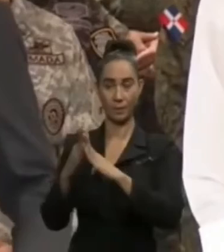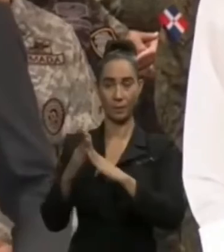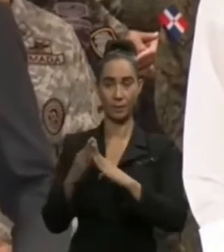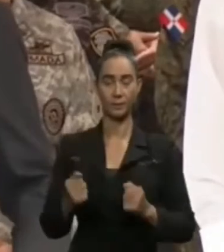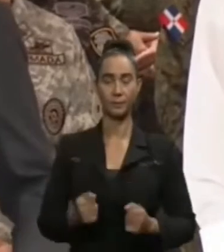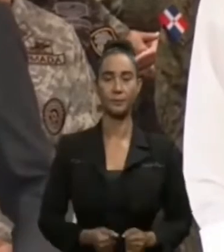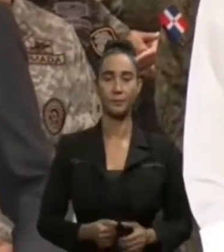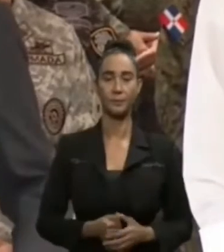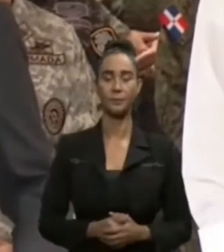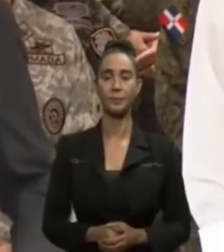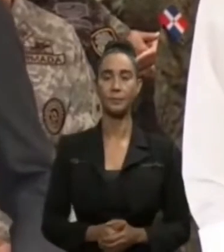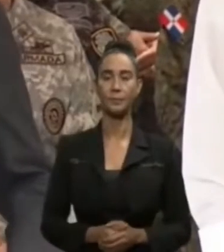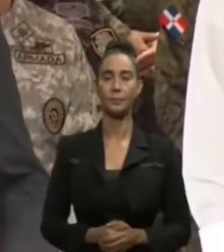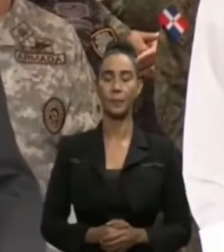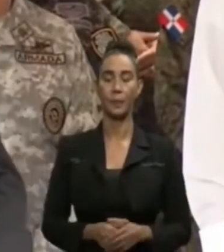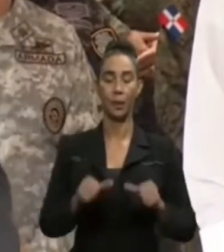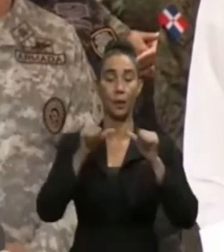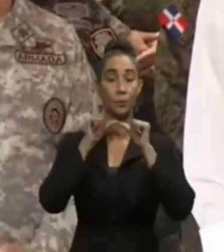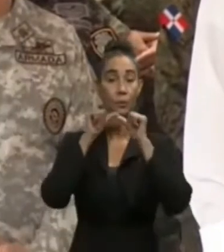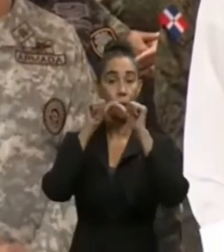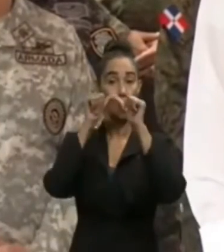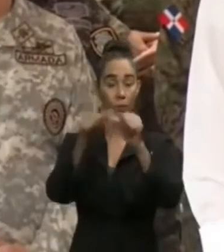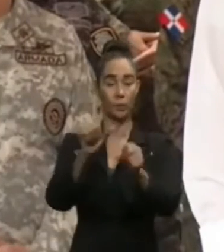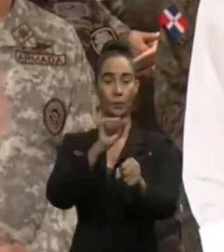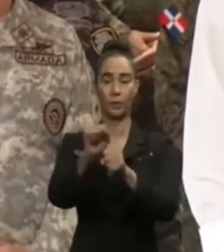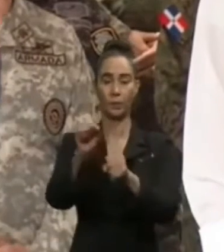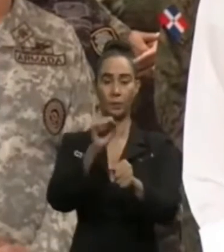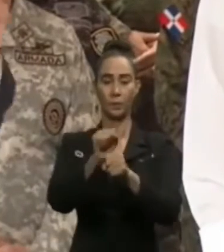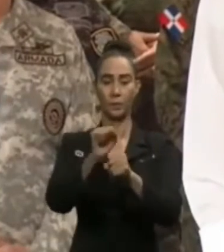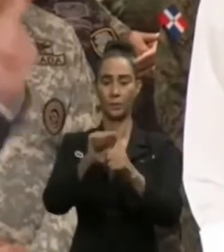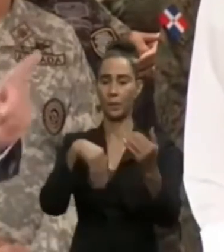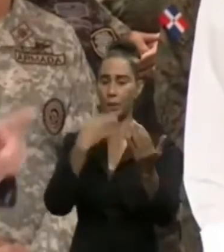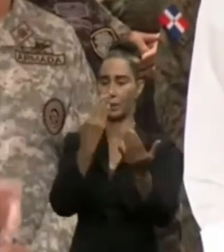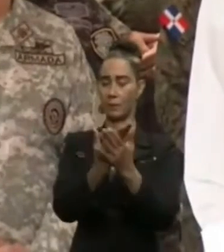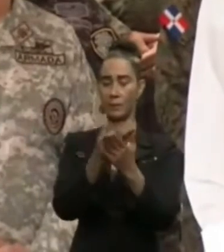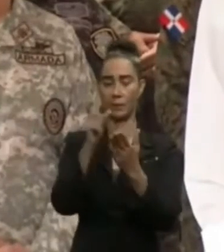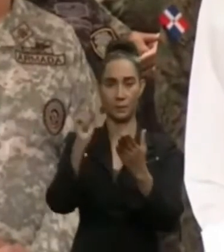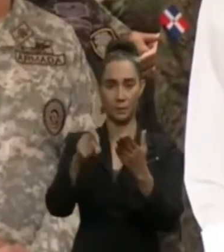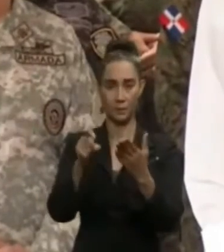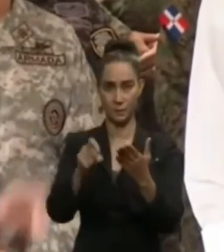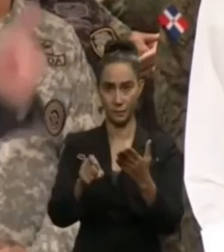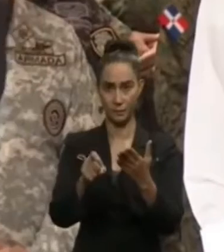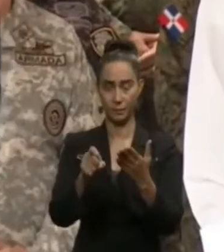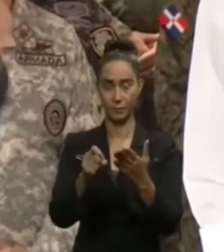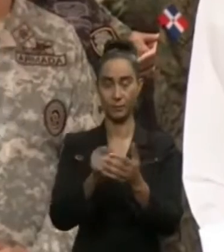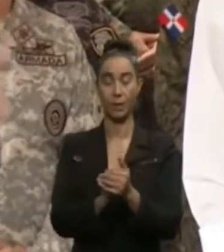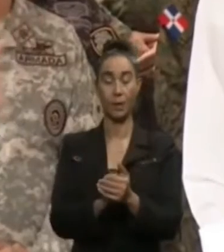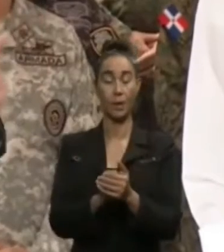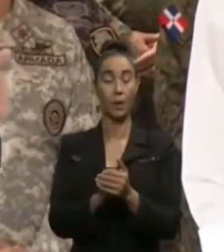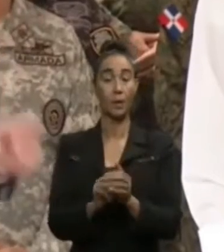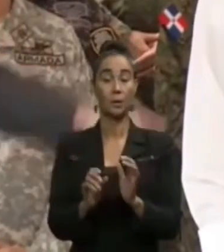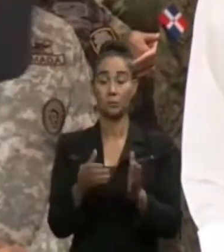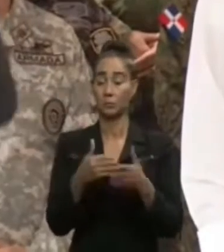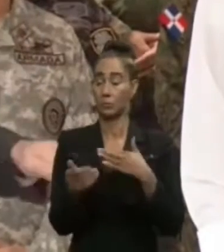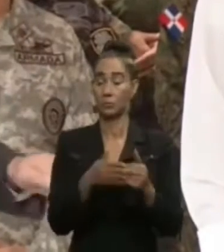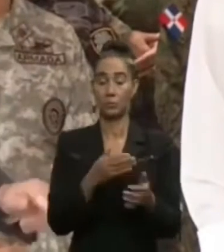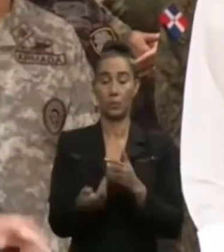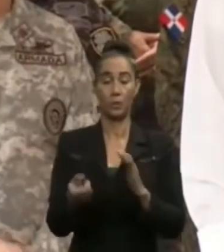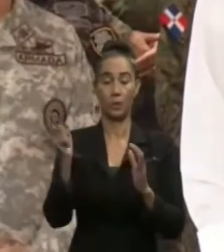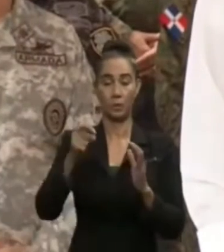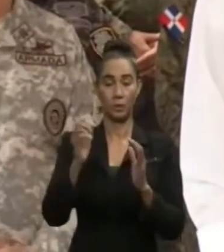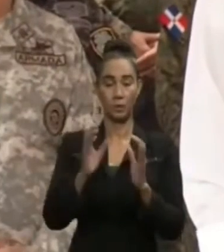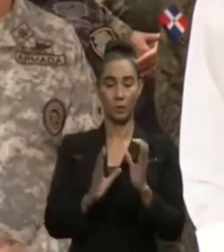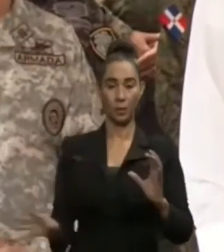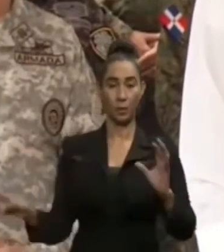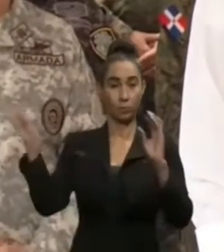casas. Seguiremos esta operación hasta que fuese necesario. Y si tenemos que incrementarla, la vamos